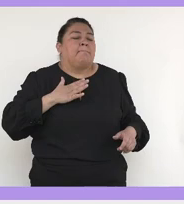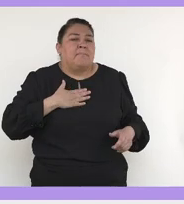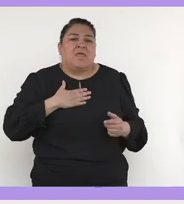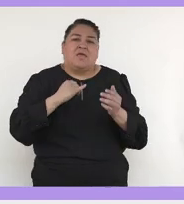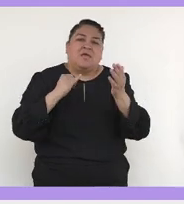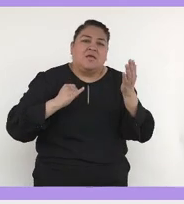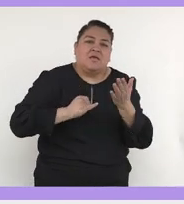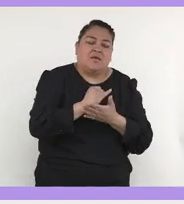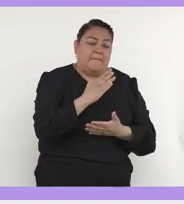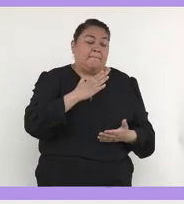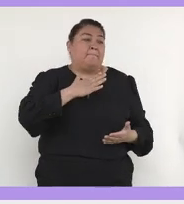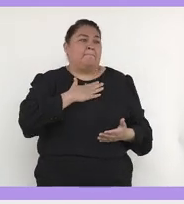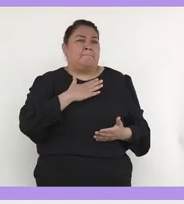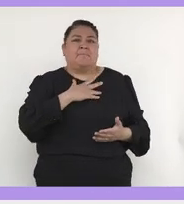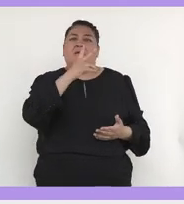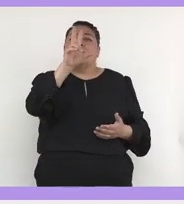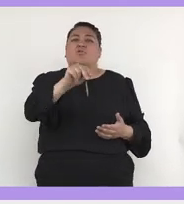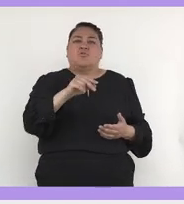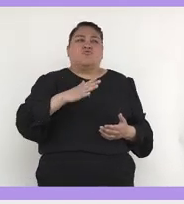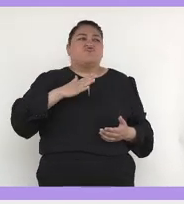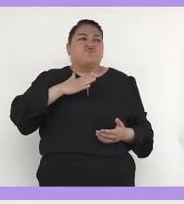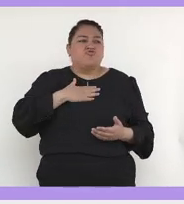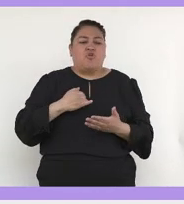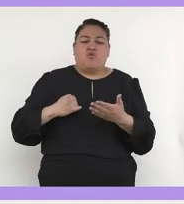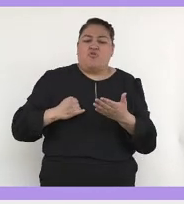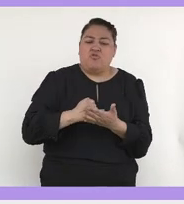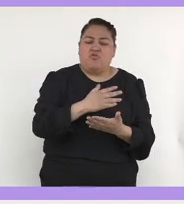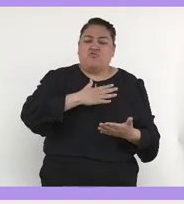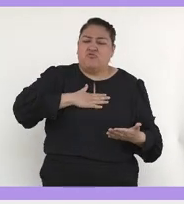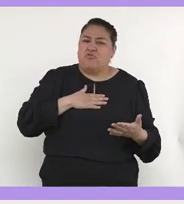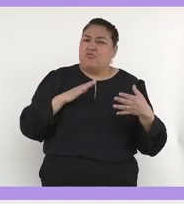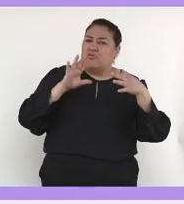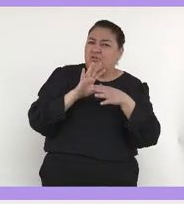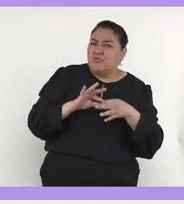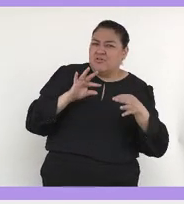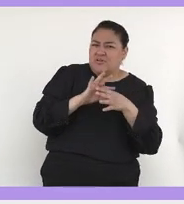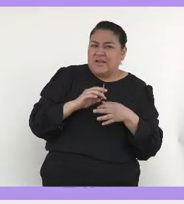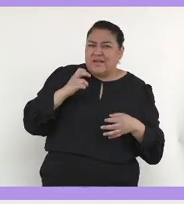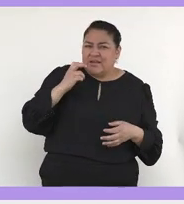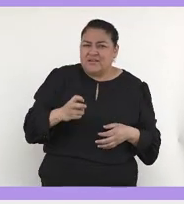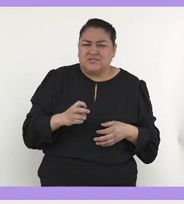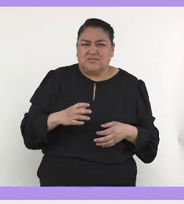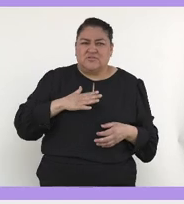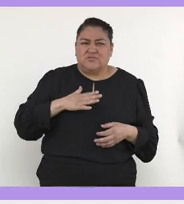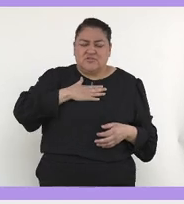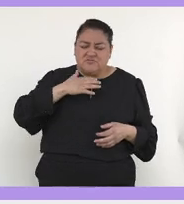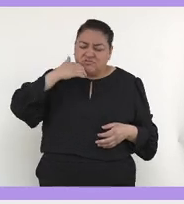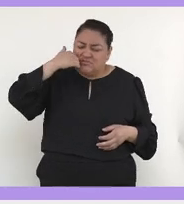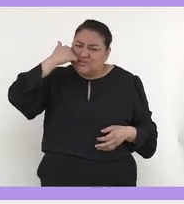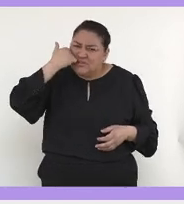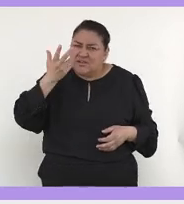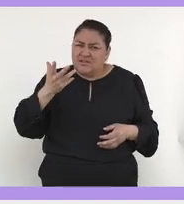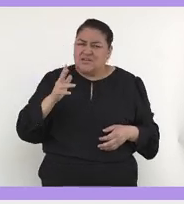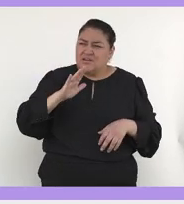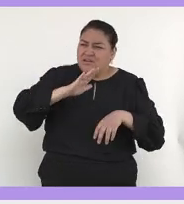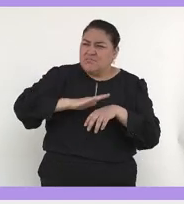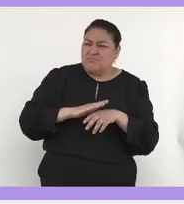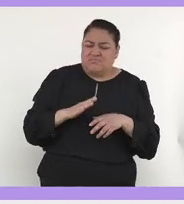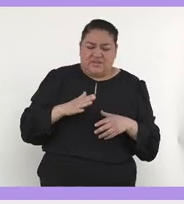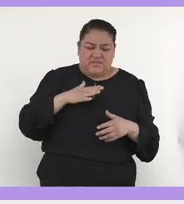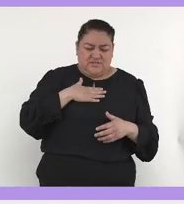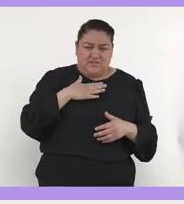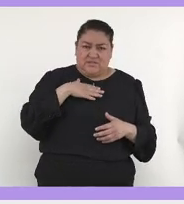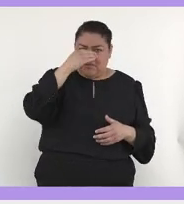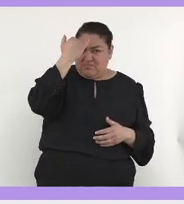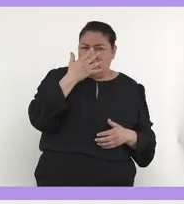habían muchos pequeños momentos de tú no me dices qué hacer y yo quiero hablar de esto y y empecé a tratar de abrir una conversación que que tenía que ver menos con imagen